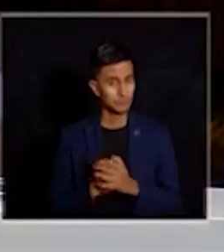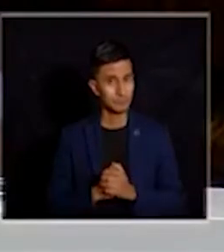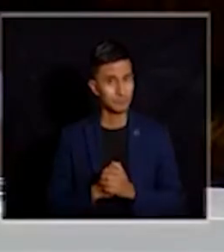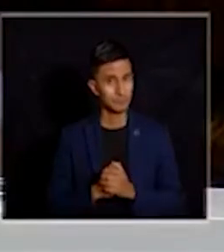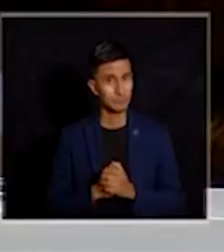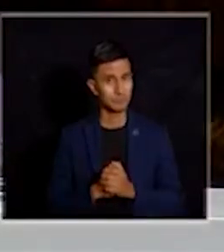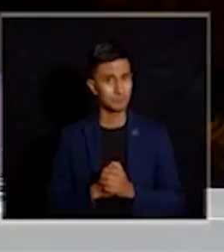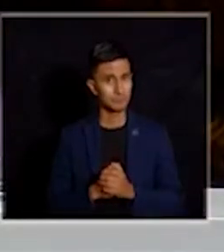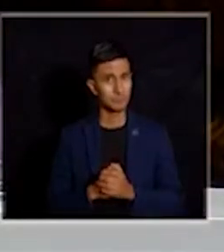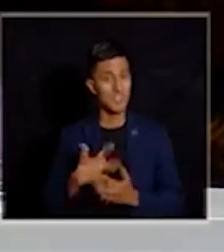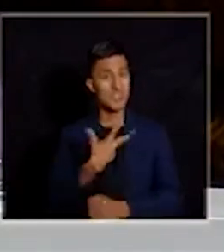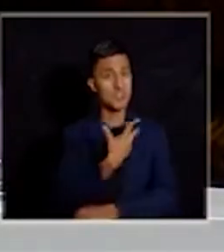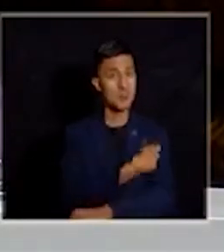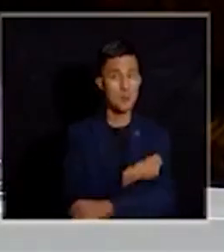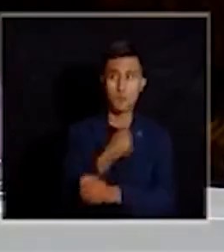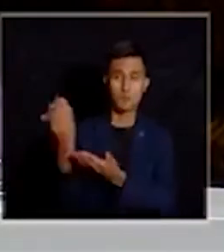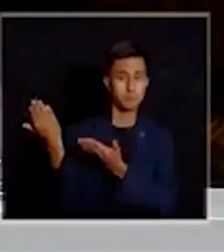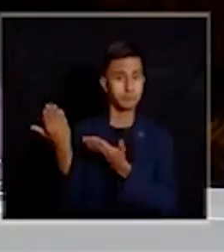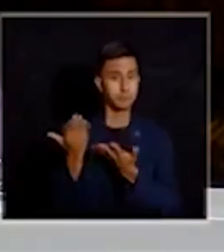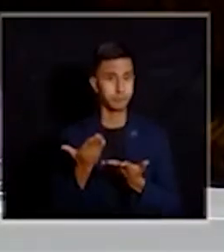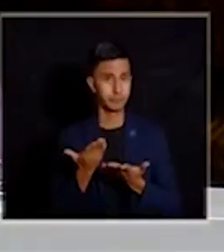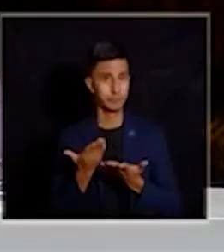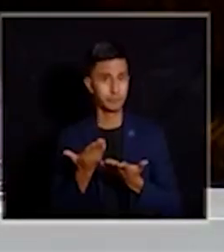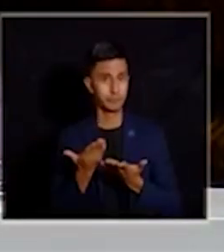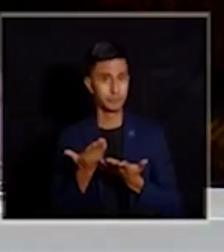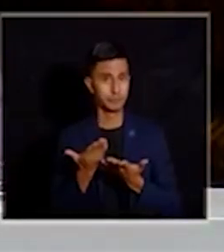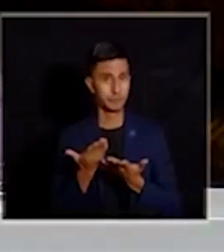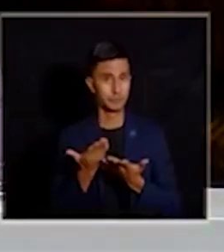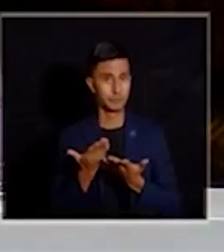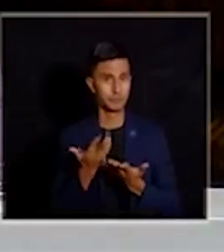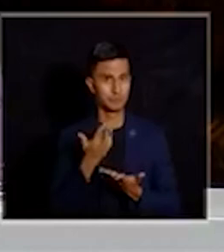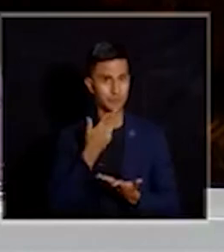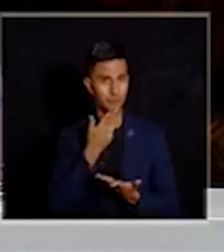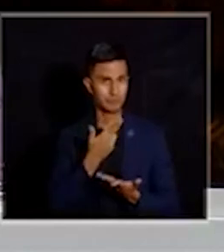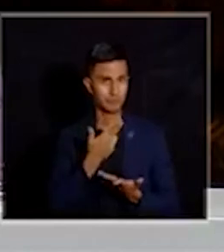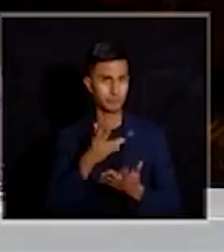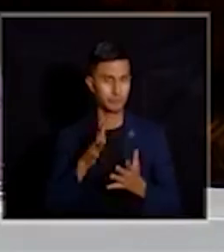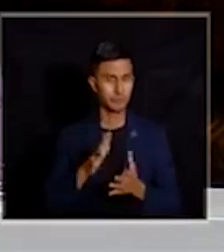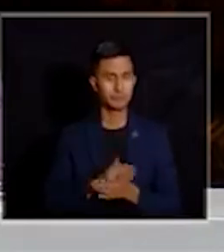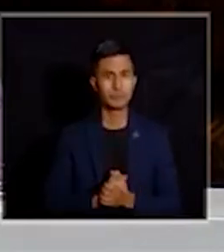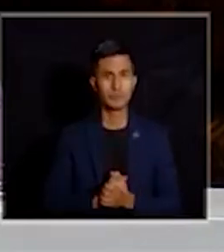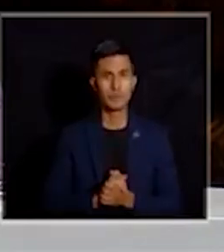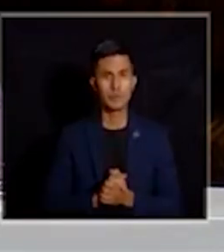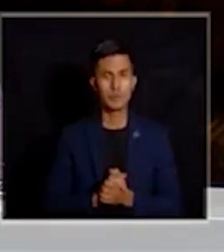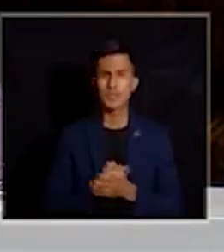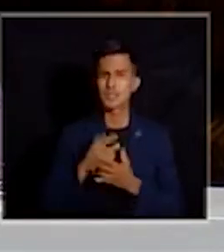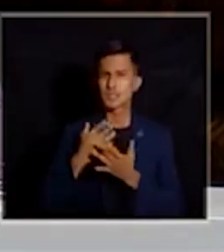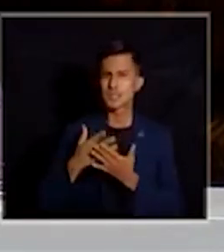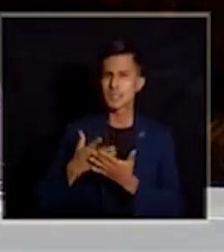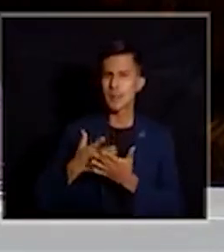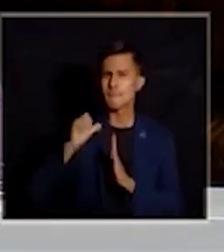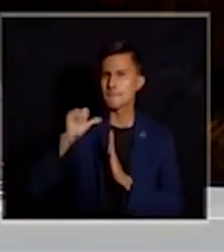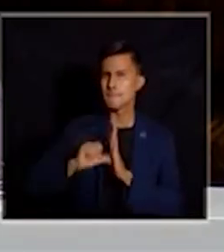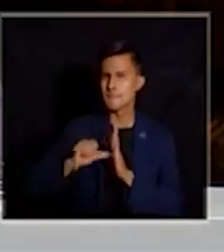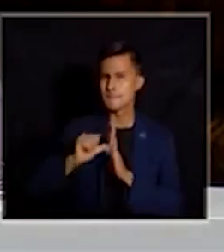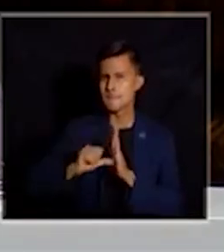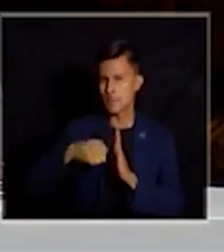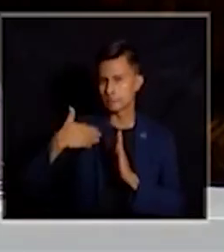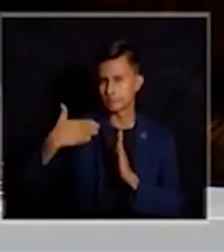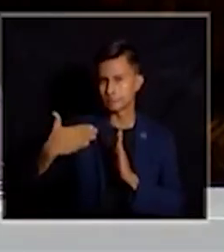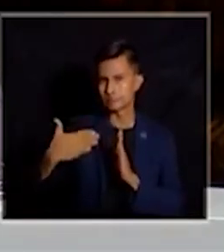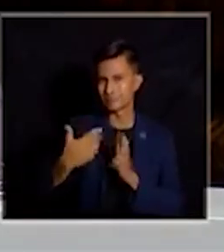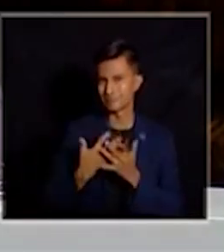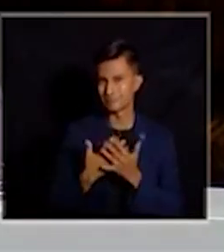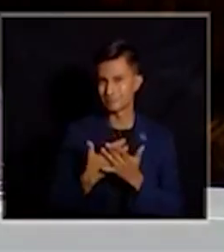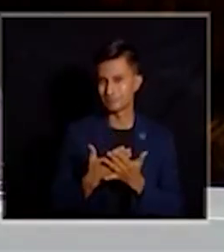respuesta médica oportuna se dé en los próximos meses y si